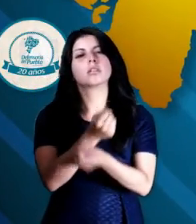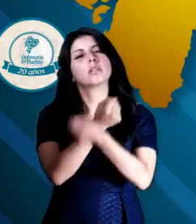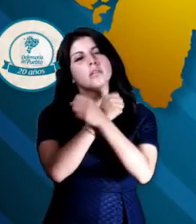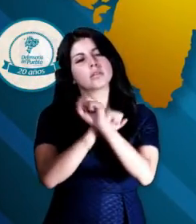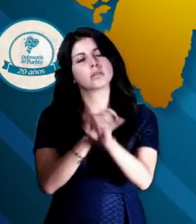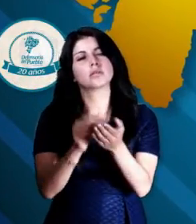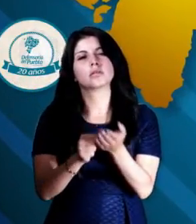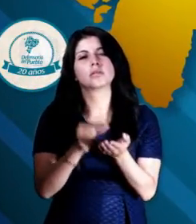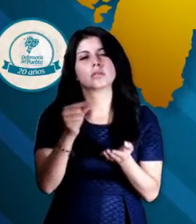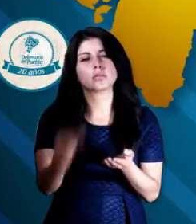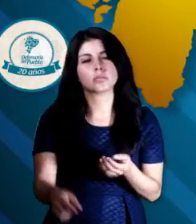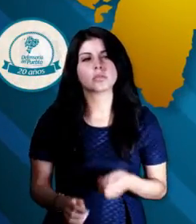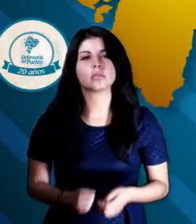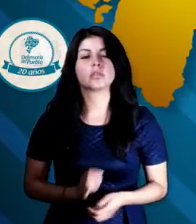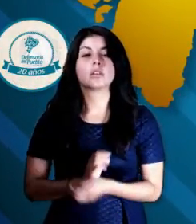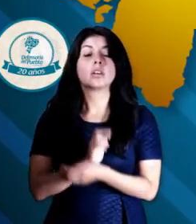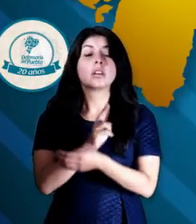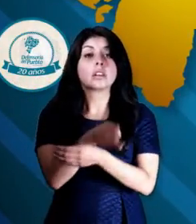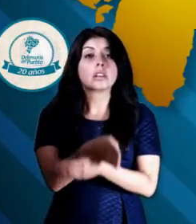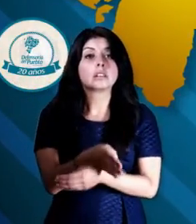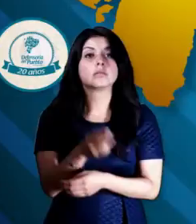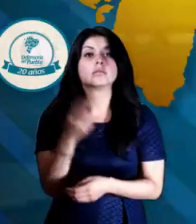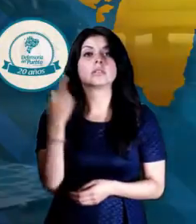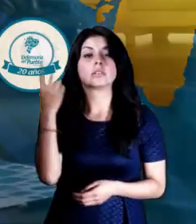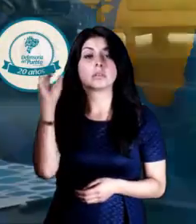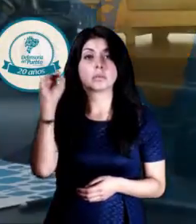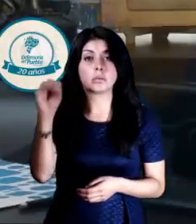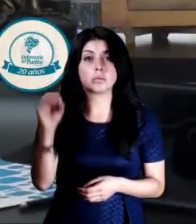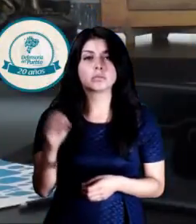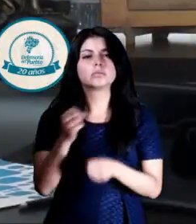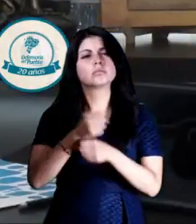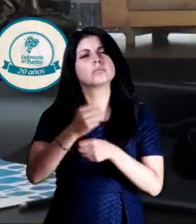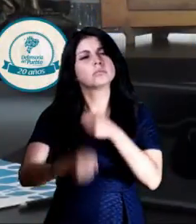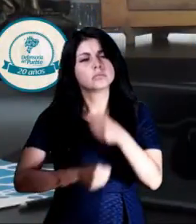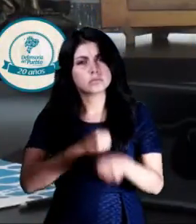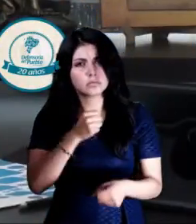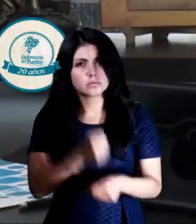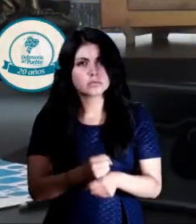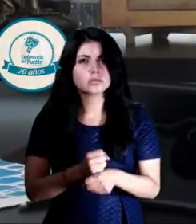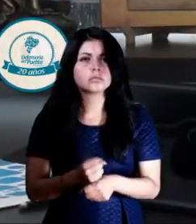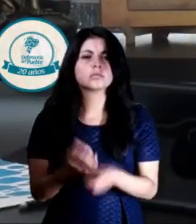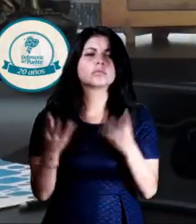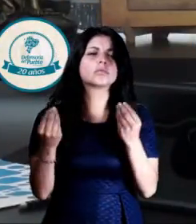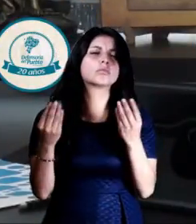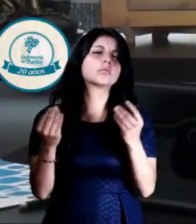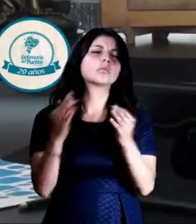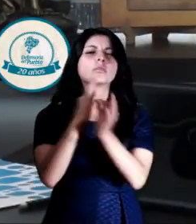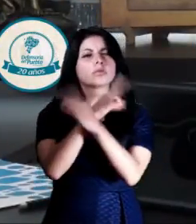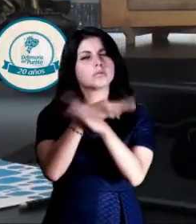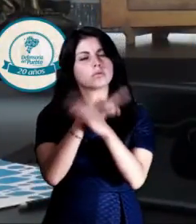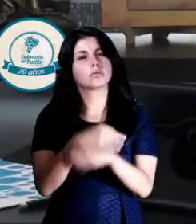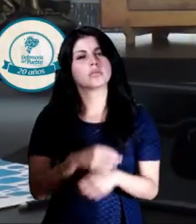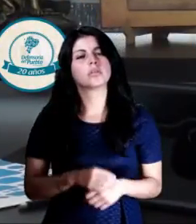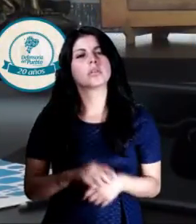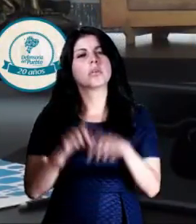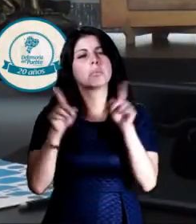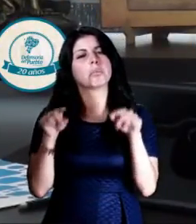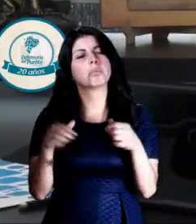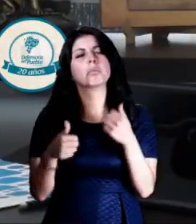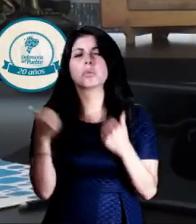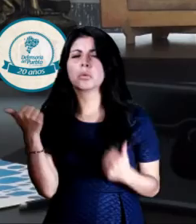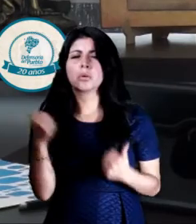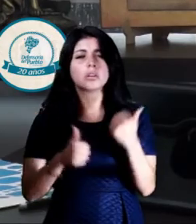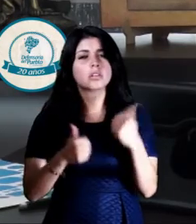1998 y 2008. Durante estos 20 años de trabajo, a través de legislación secundaria, se han